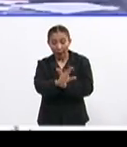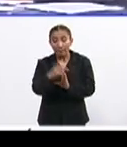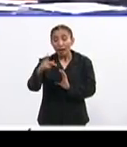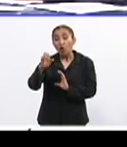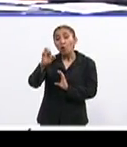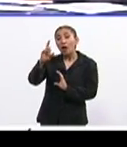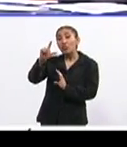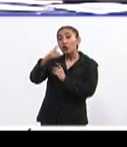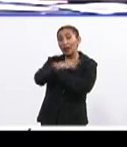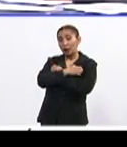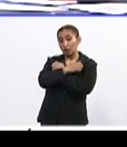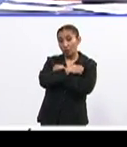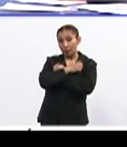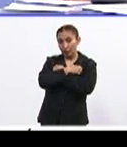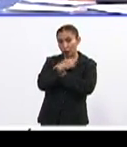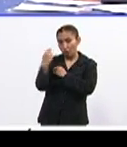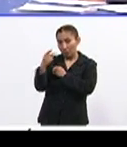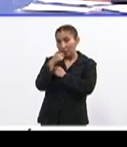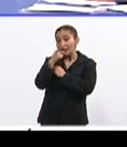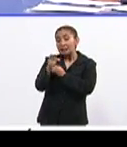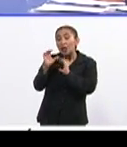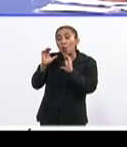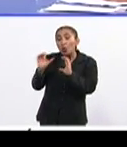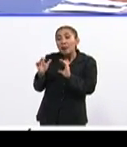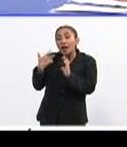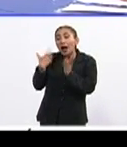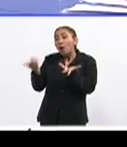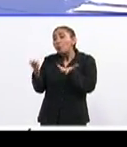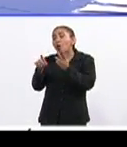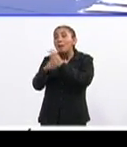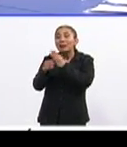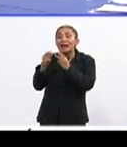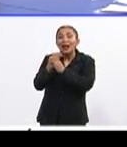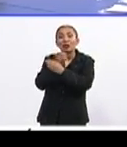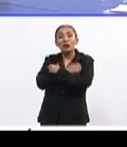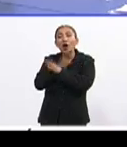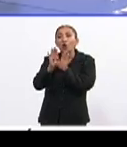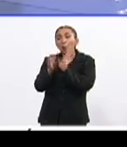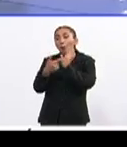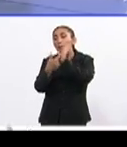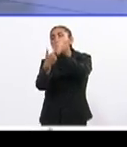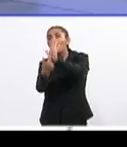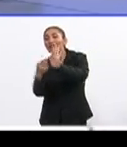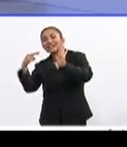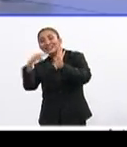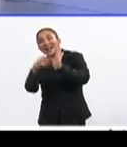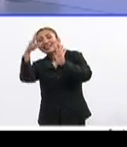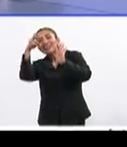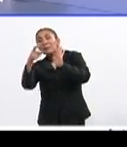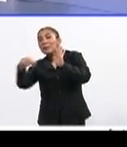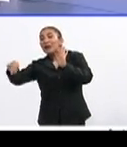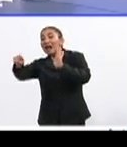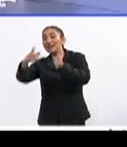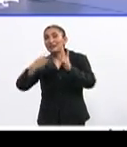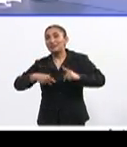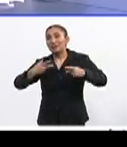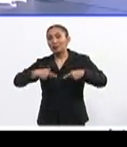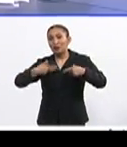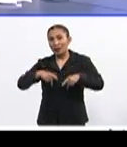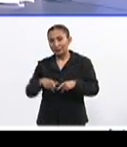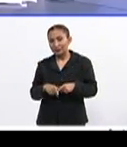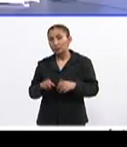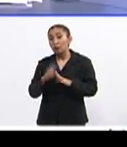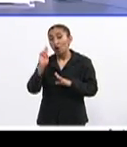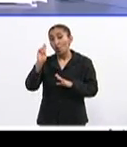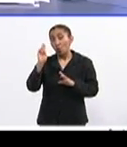Pero el curador educativo, así como su nombre lo dice, cuida los recursos educativos, cómo se presentan estos temas a los diferentes tipos de público,